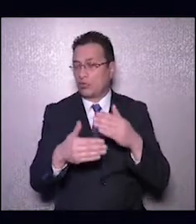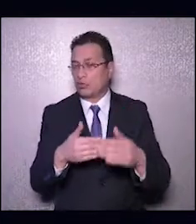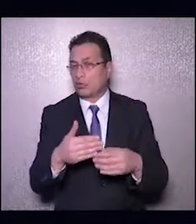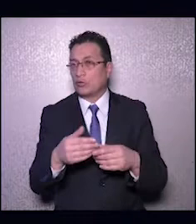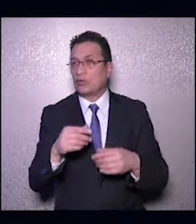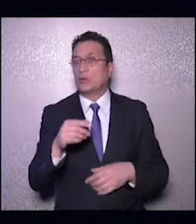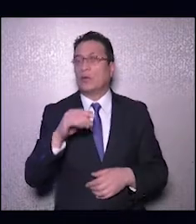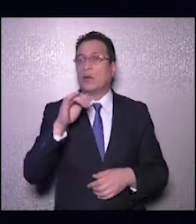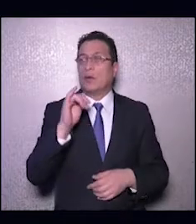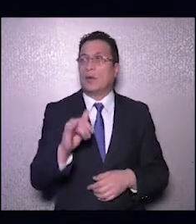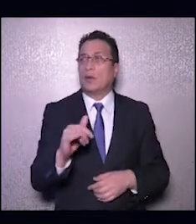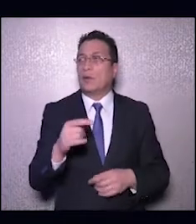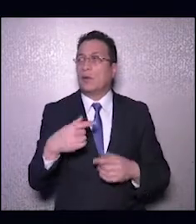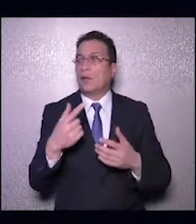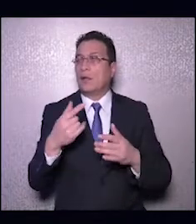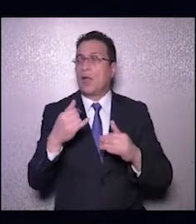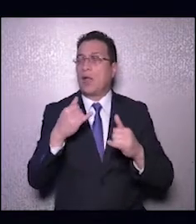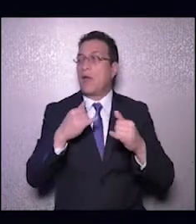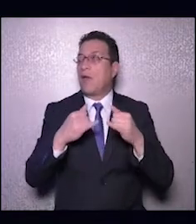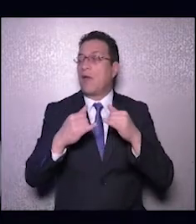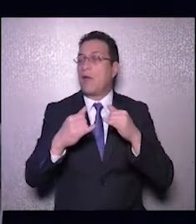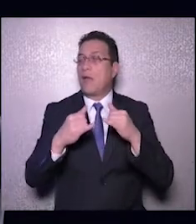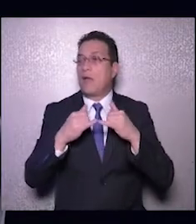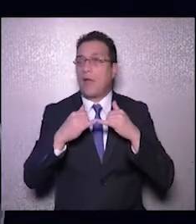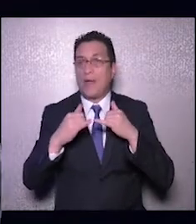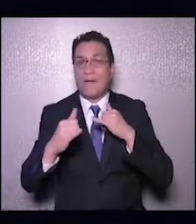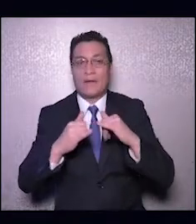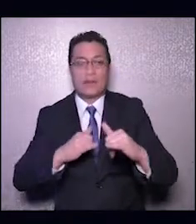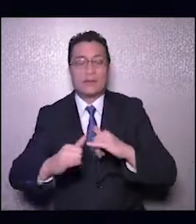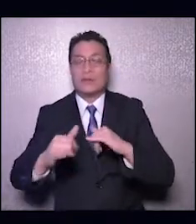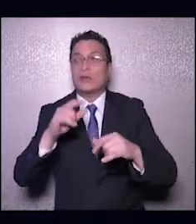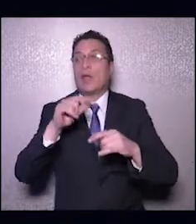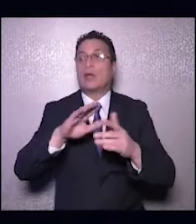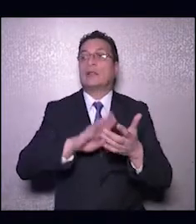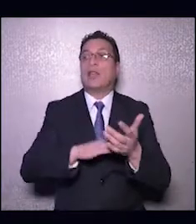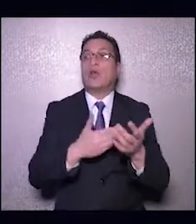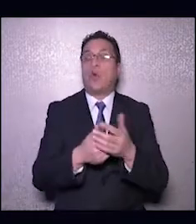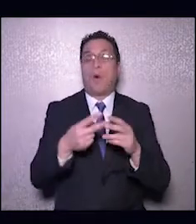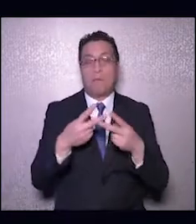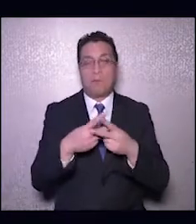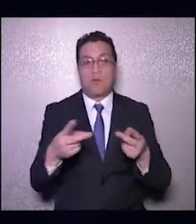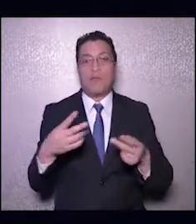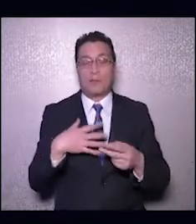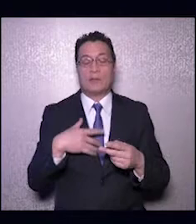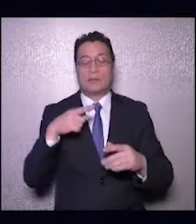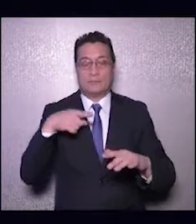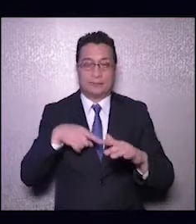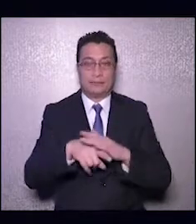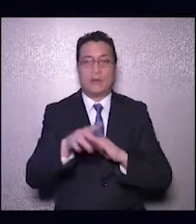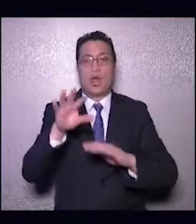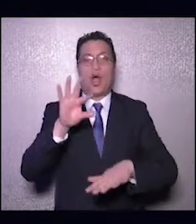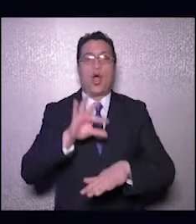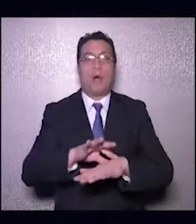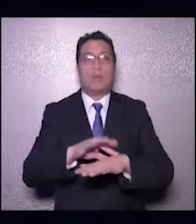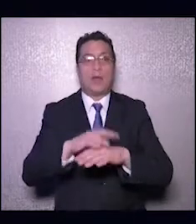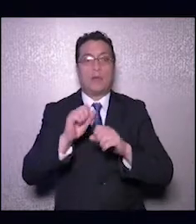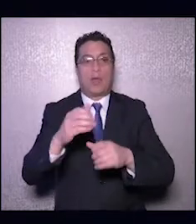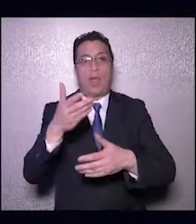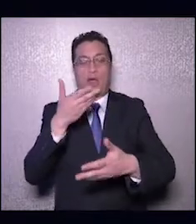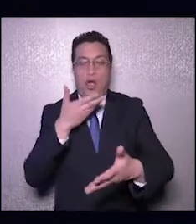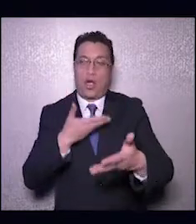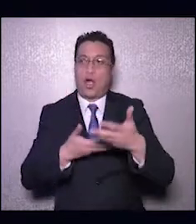Y en informática en salud pública, que es esta utopía a la que queremos llegar, en la que los hospitales puedan compartir la información.